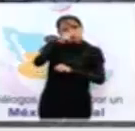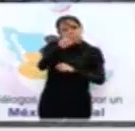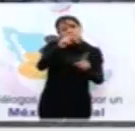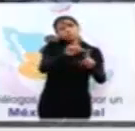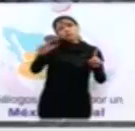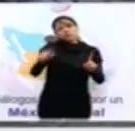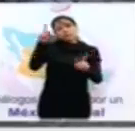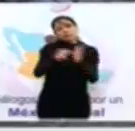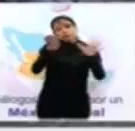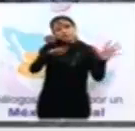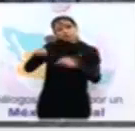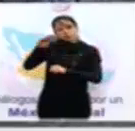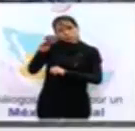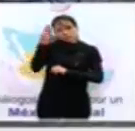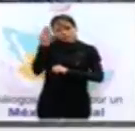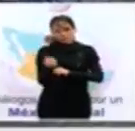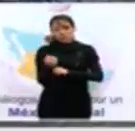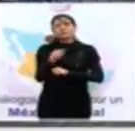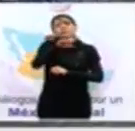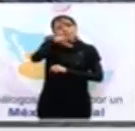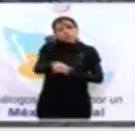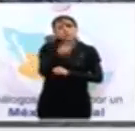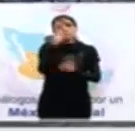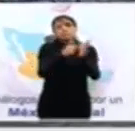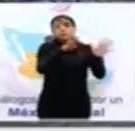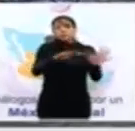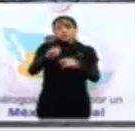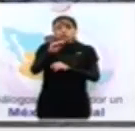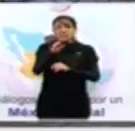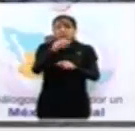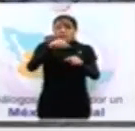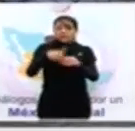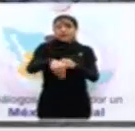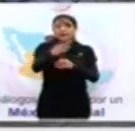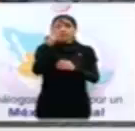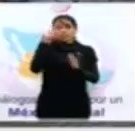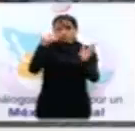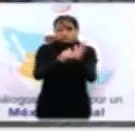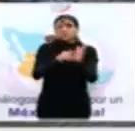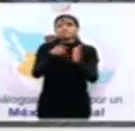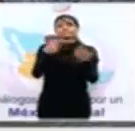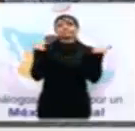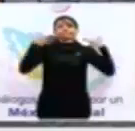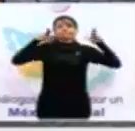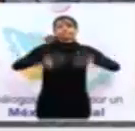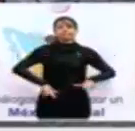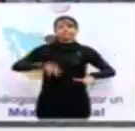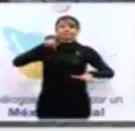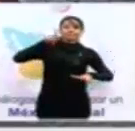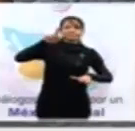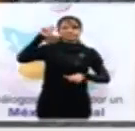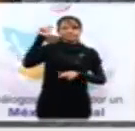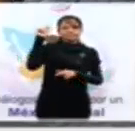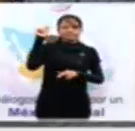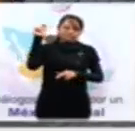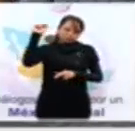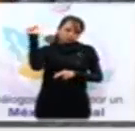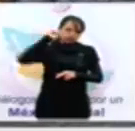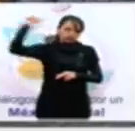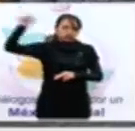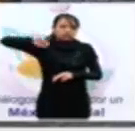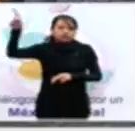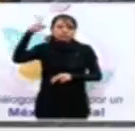misma institución entre 1998 y 1999. De 1996 al año 2000 fue